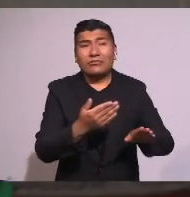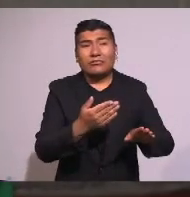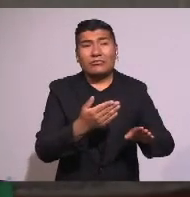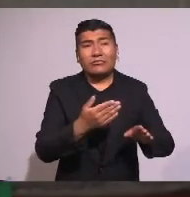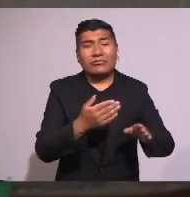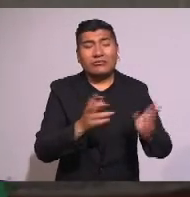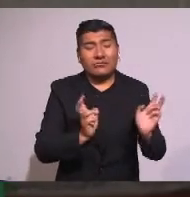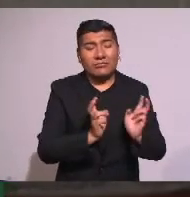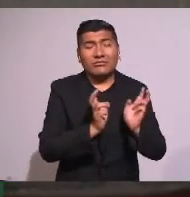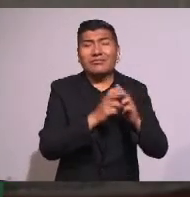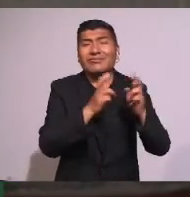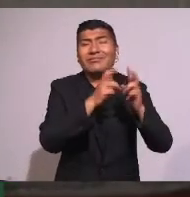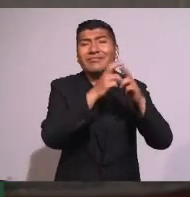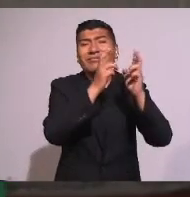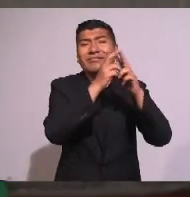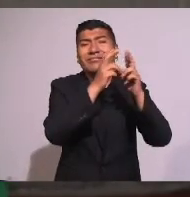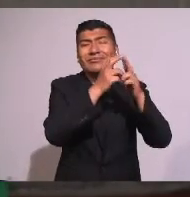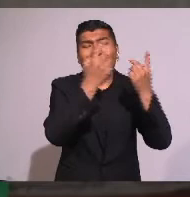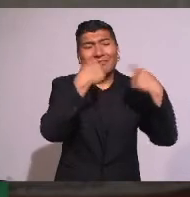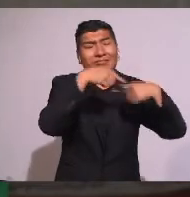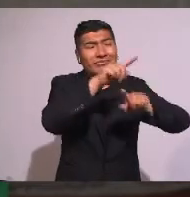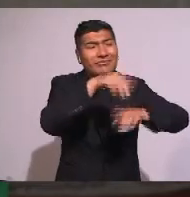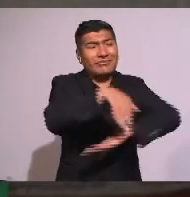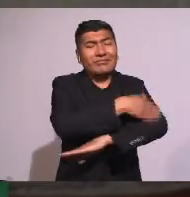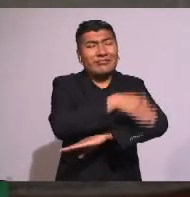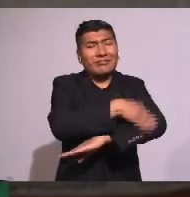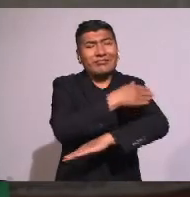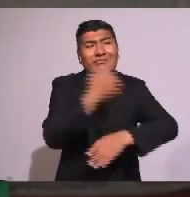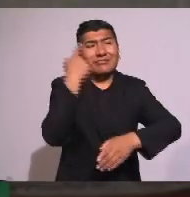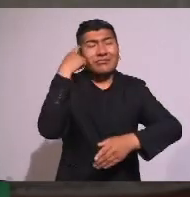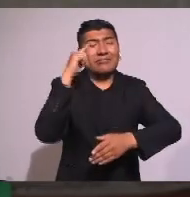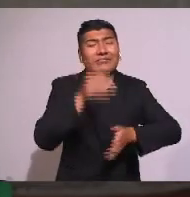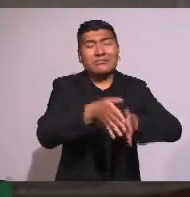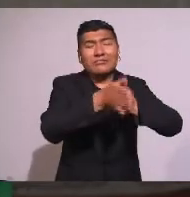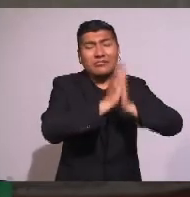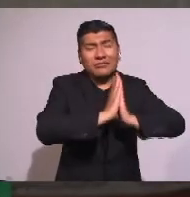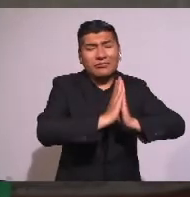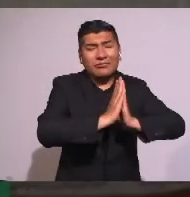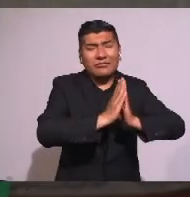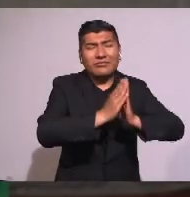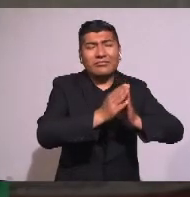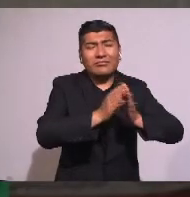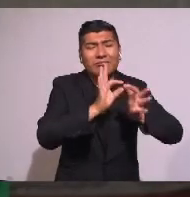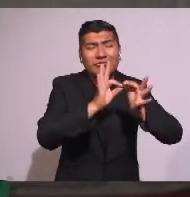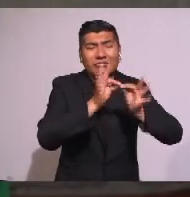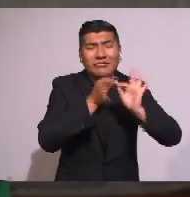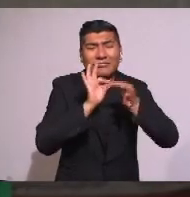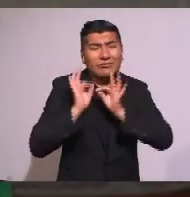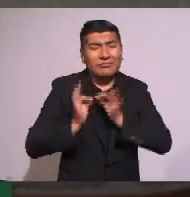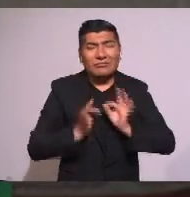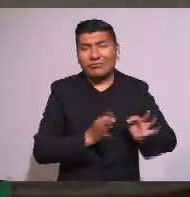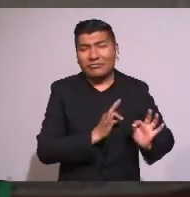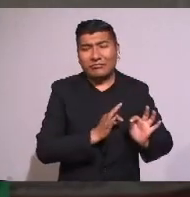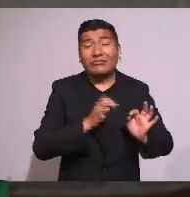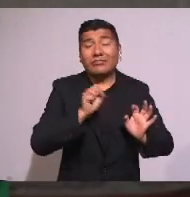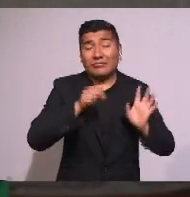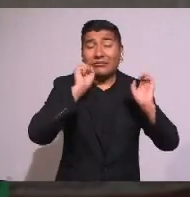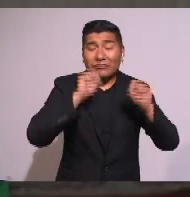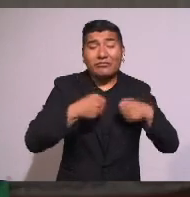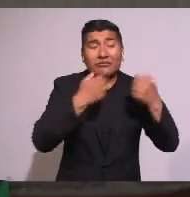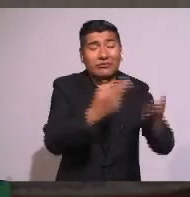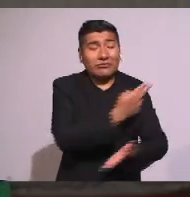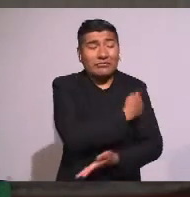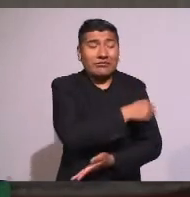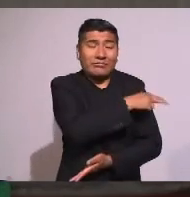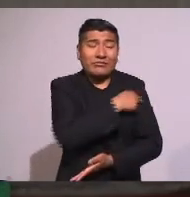cáncer que salen a las calles para pedir un trato digno, sí podemos ofrecerle la asistencia